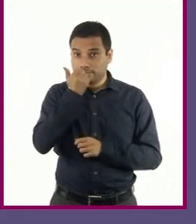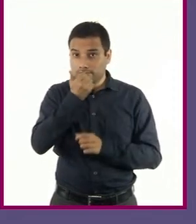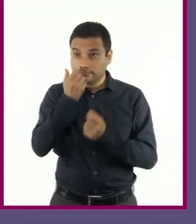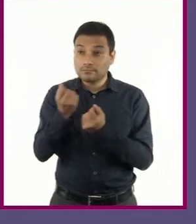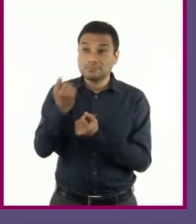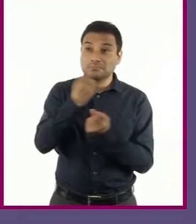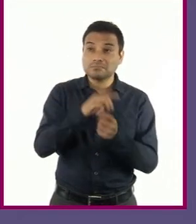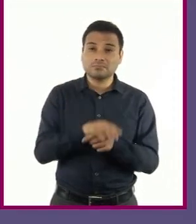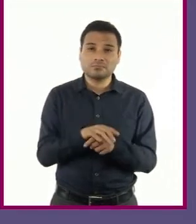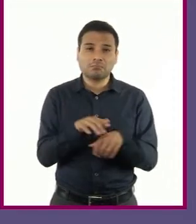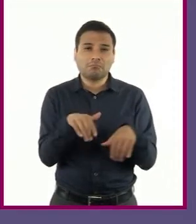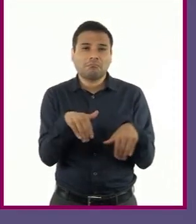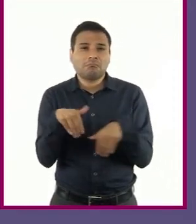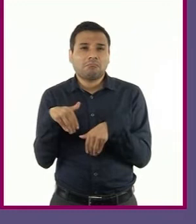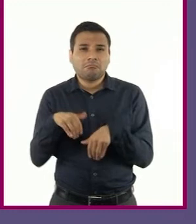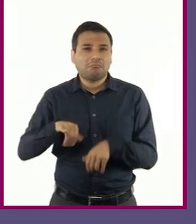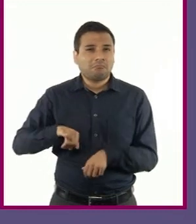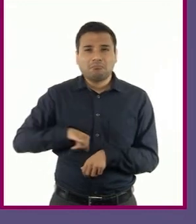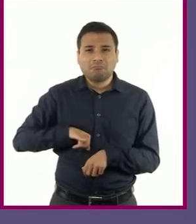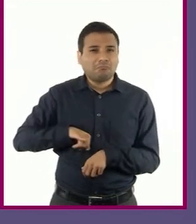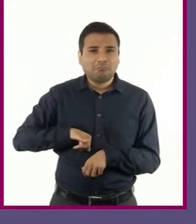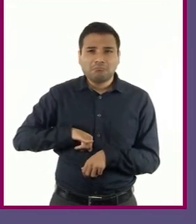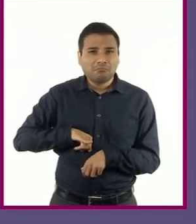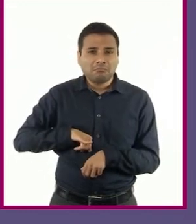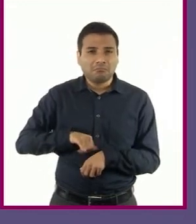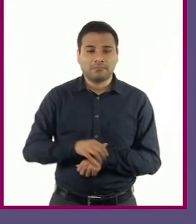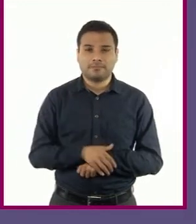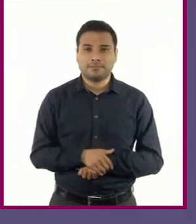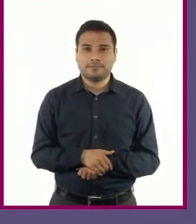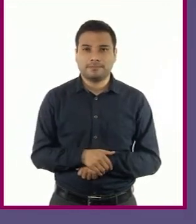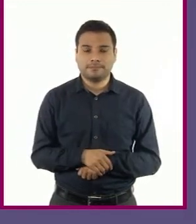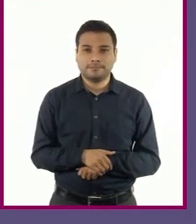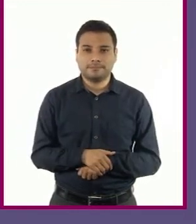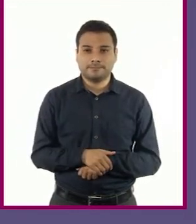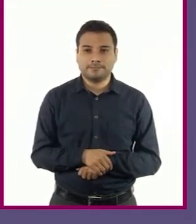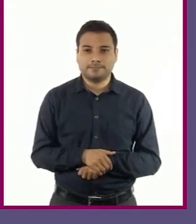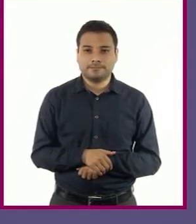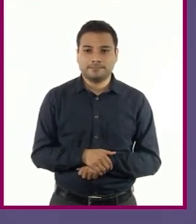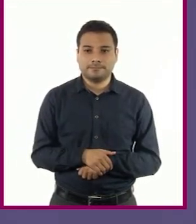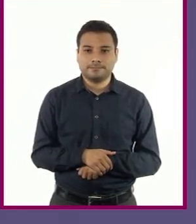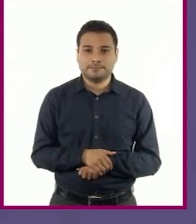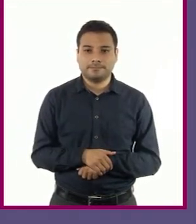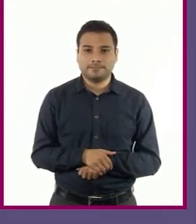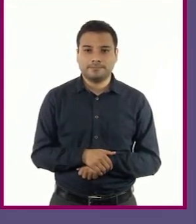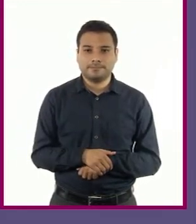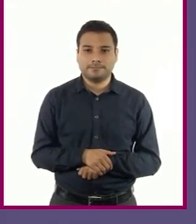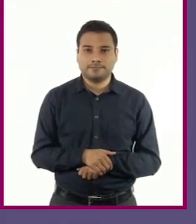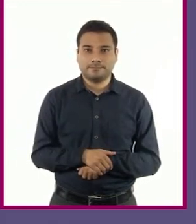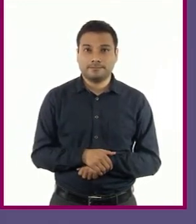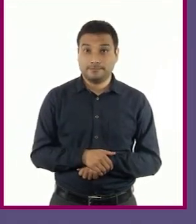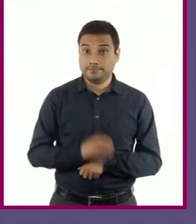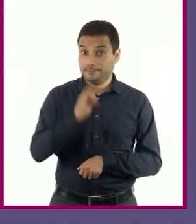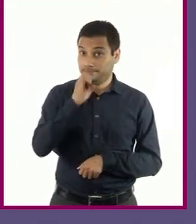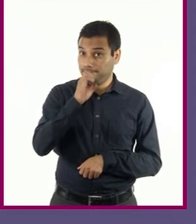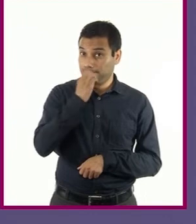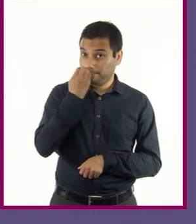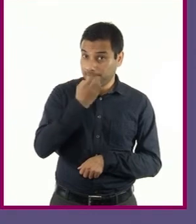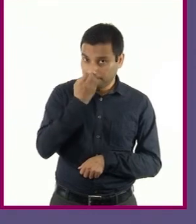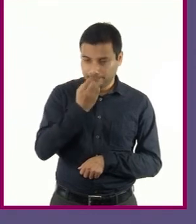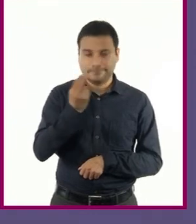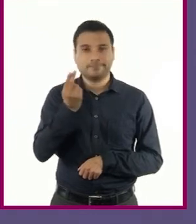no ponen nada de su parte para mejorar las reglas en el plantel. que en la escuela haya más